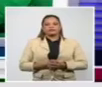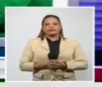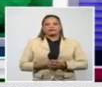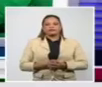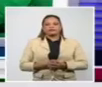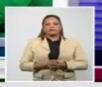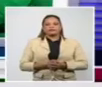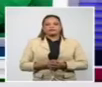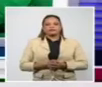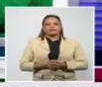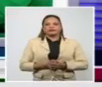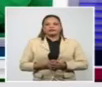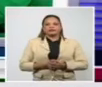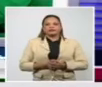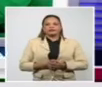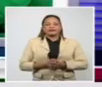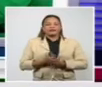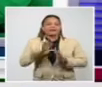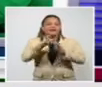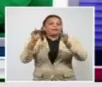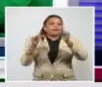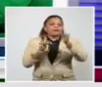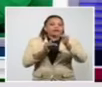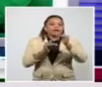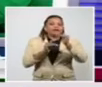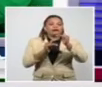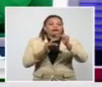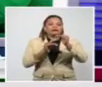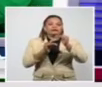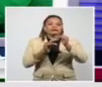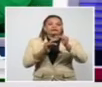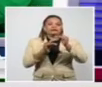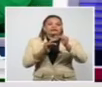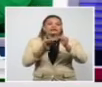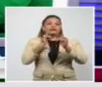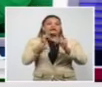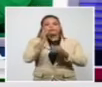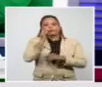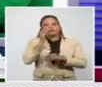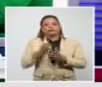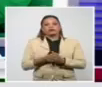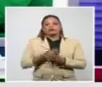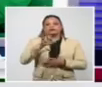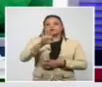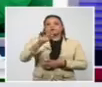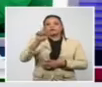48,5% queda por debajo del sexo masculino, que es del